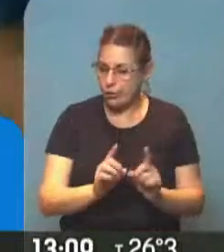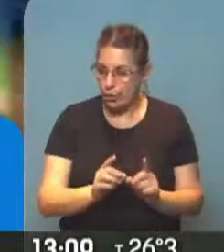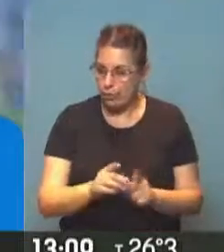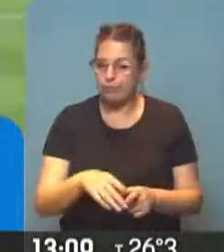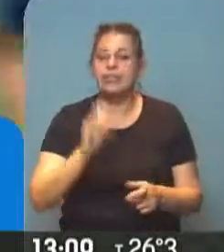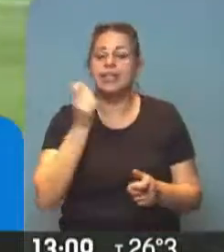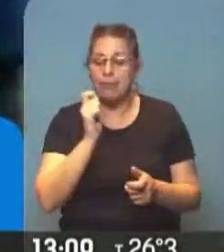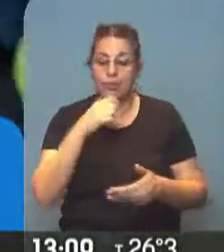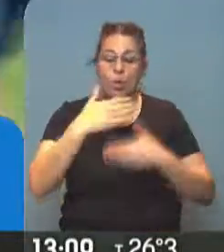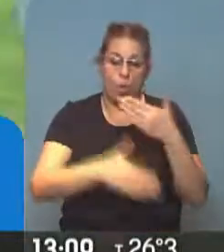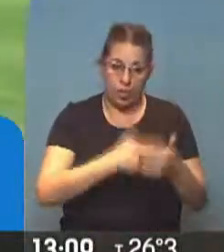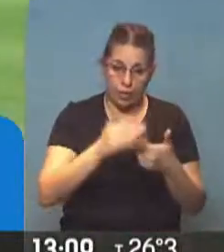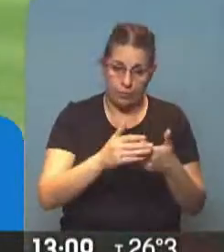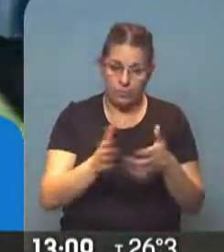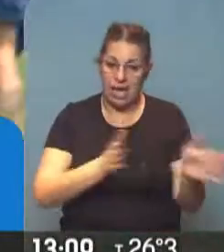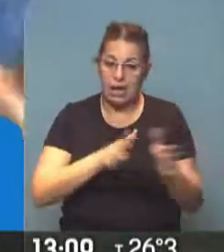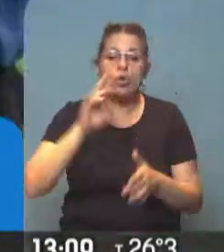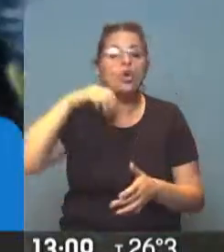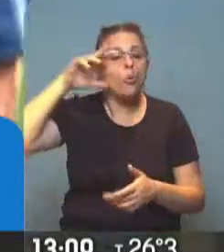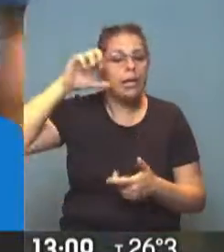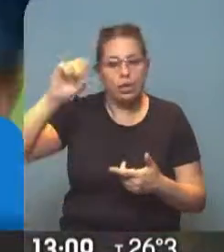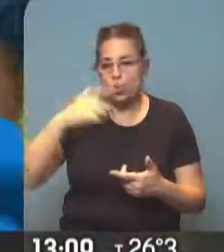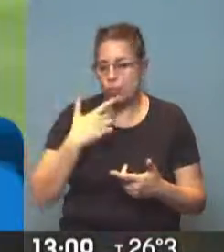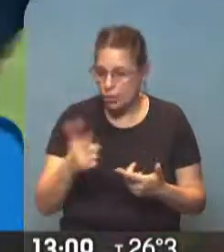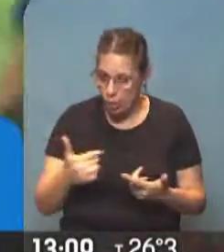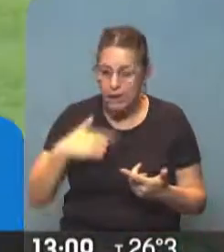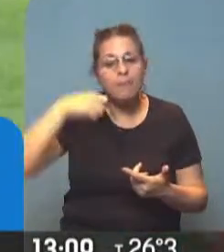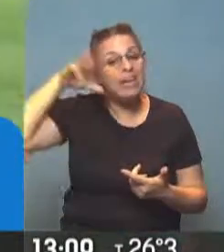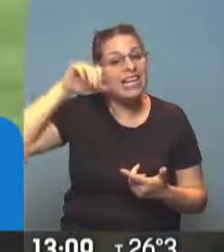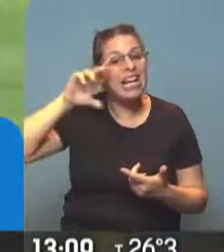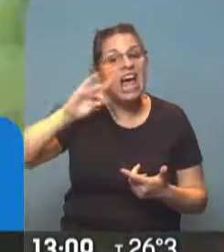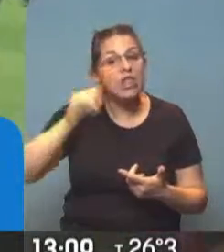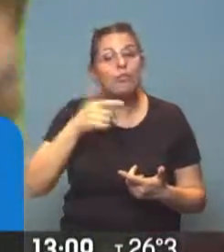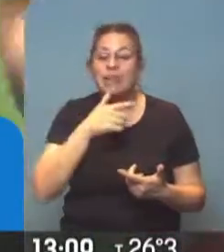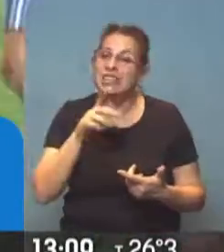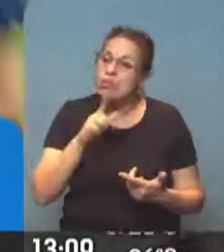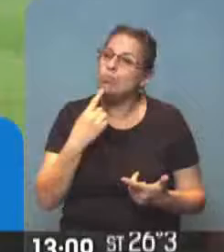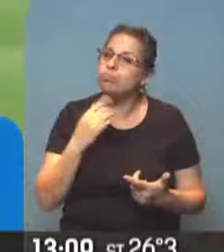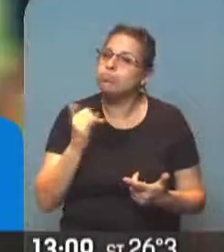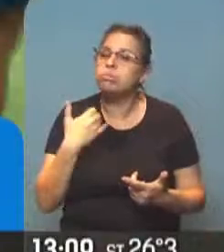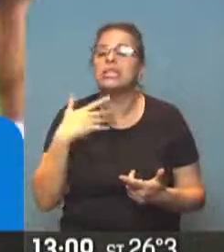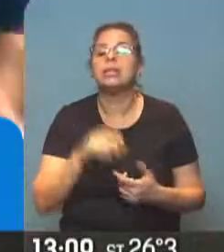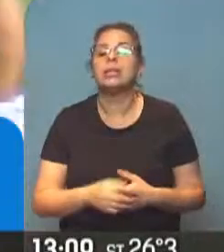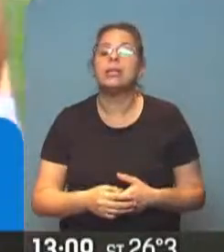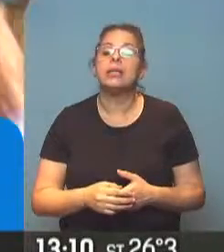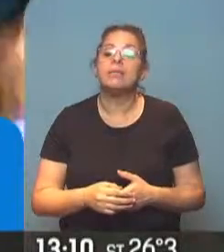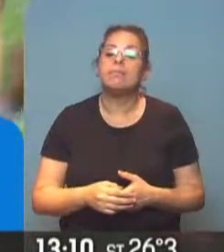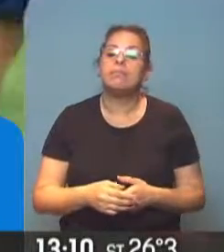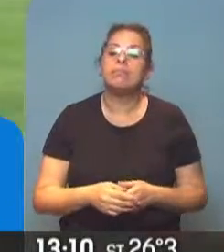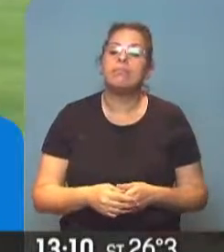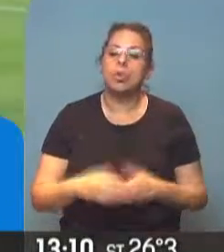Paoli son. A ver, en el arco Sergio Romero, no hay dudas. Gabriel Mercado, ahí podría haber alguna diferencia en algún momento con algún entrenador, pero es